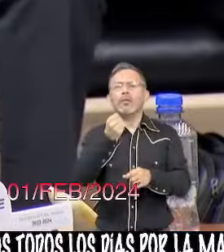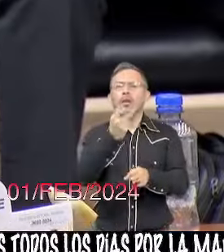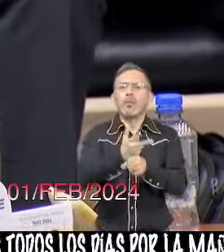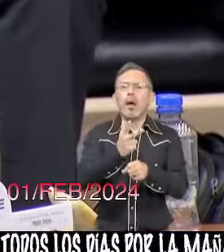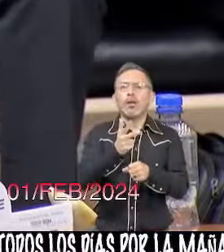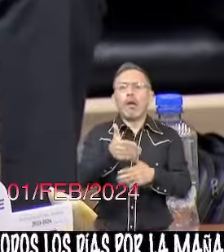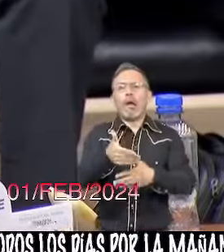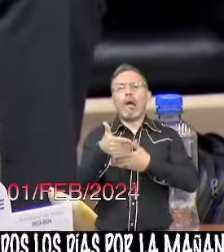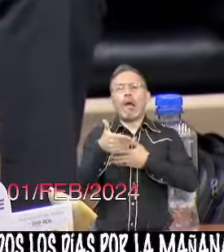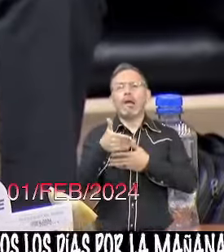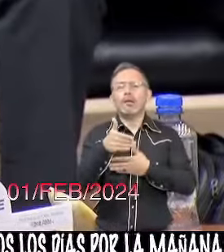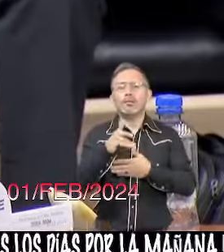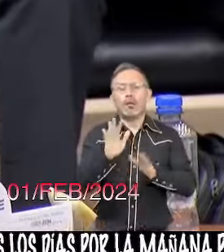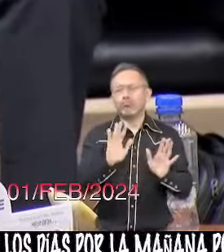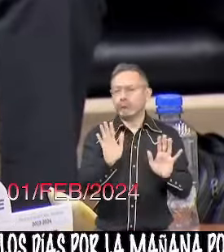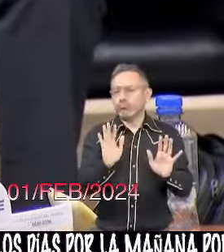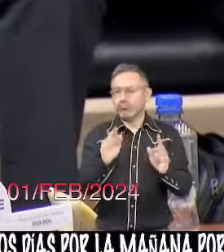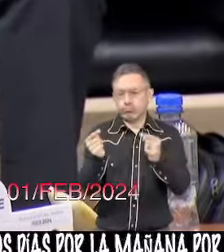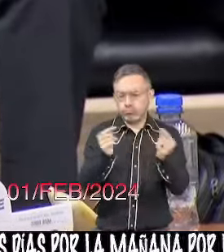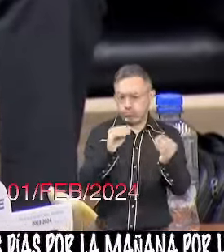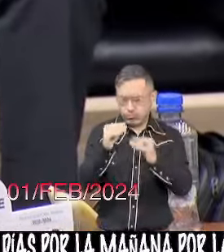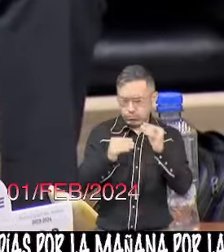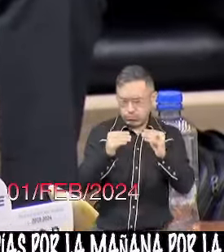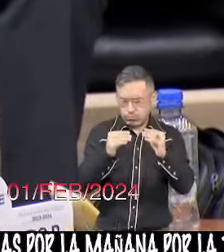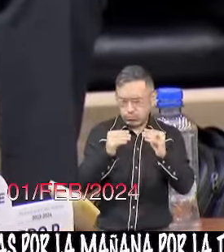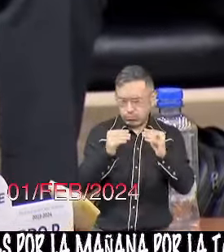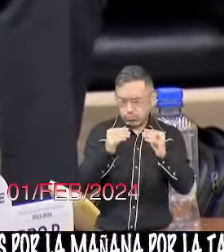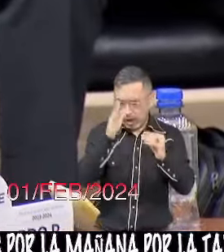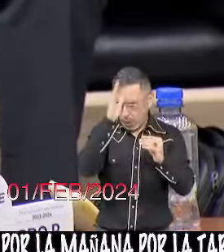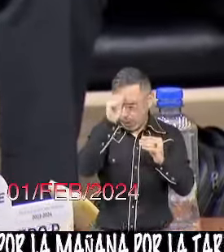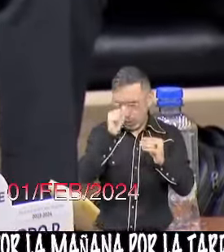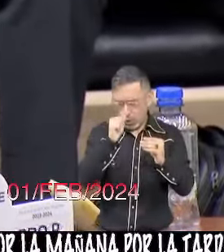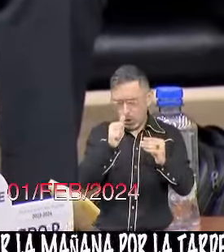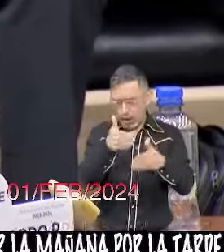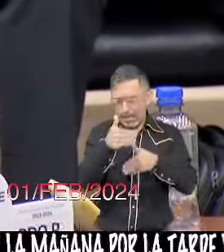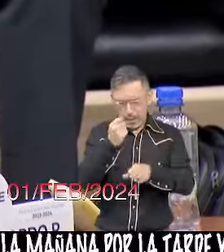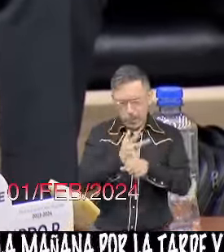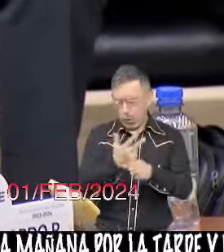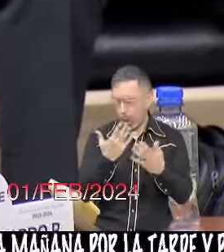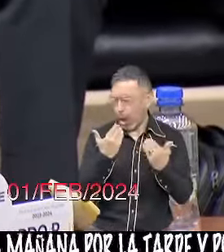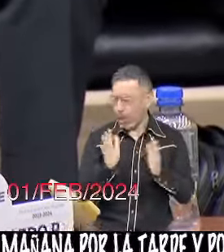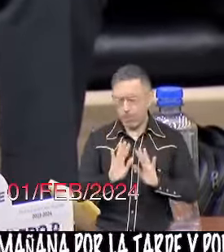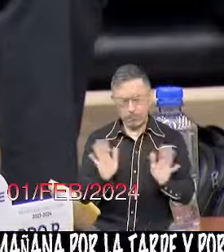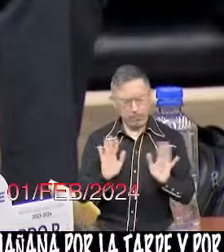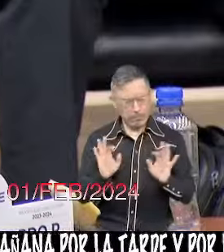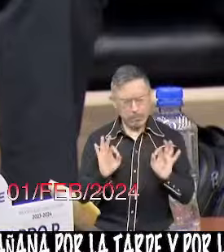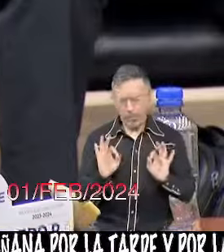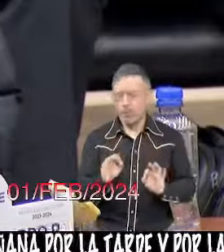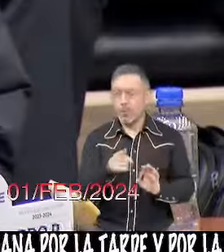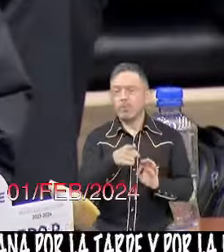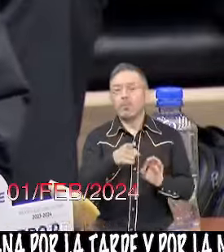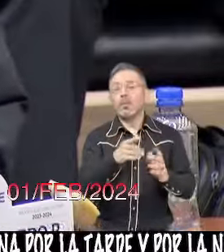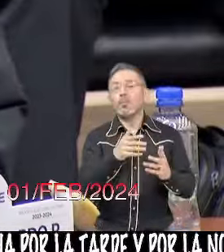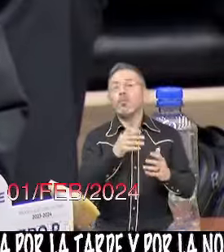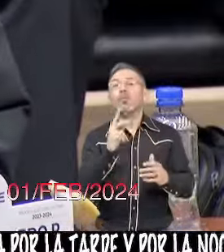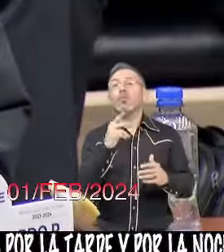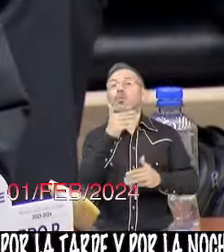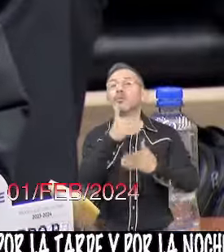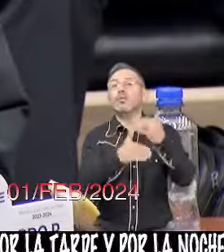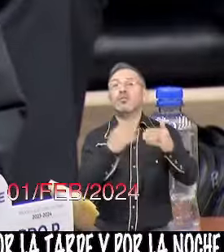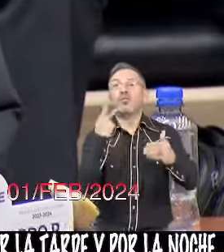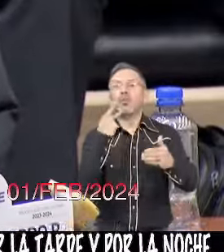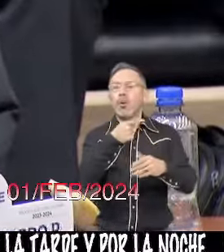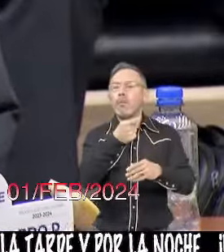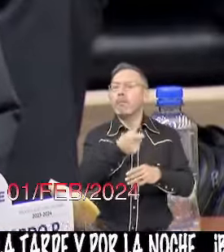debatió, se resolvió que no lo son y que por lo tanto, siendo procesos políticos inéditos, pues no